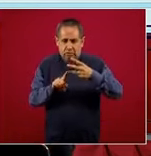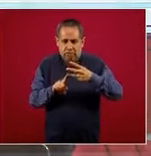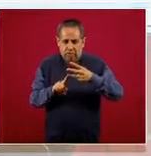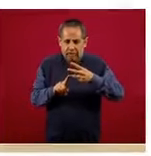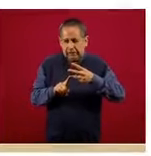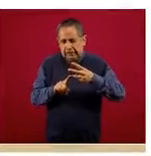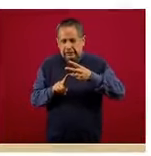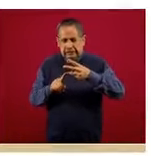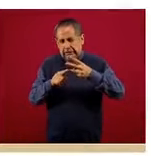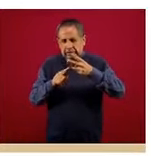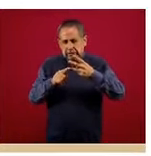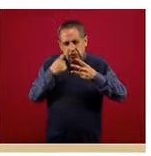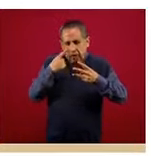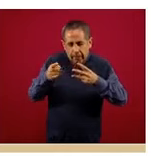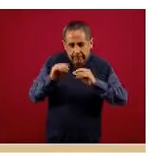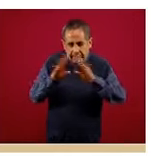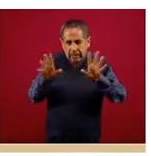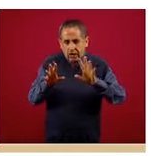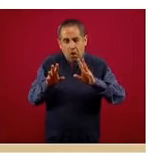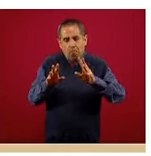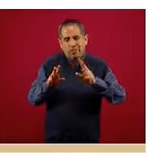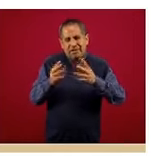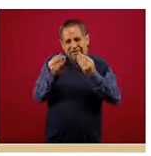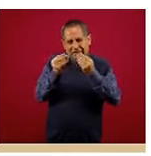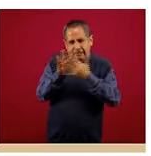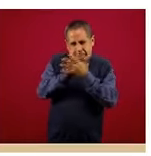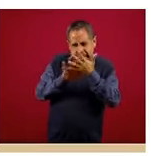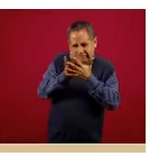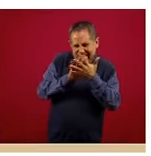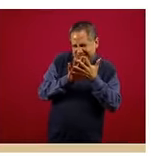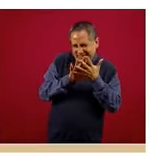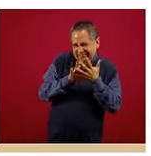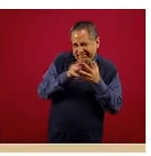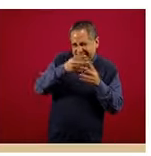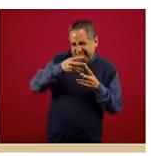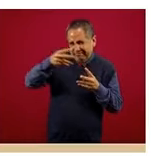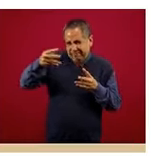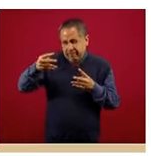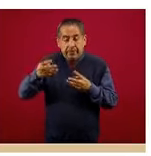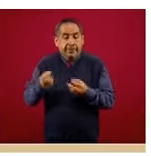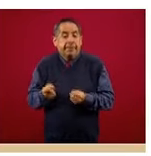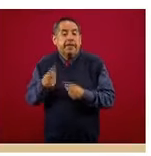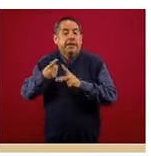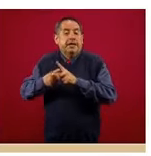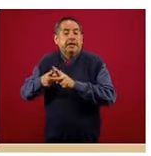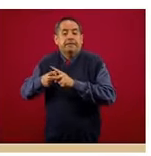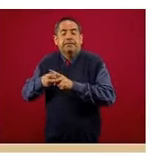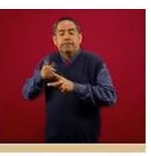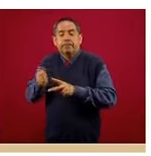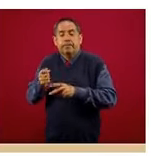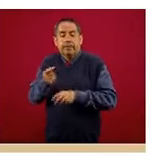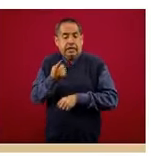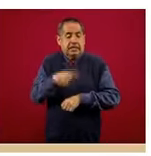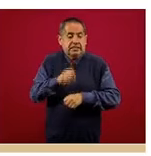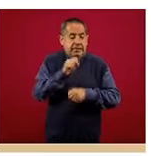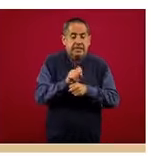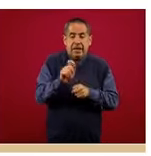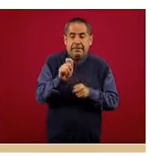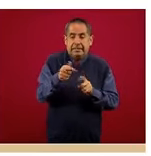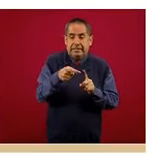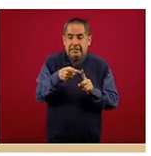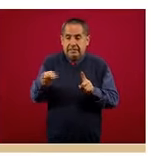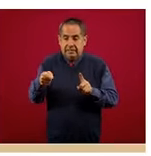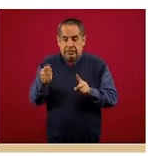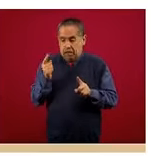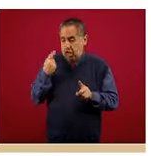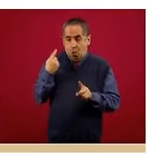la diferenciación en el gráfico porque están seleccionados en función a la tasa en la semana 26, que es la